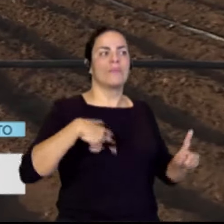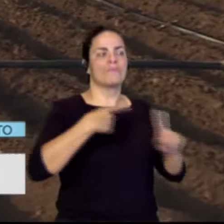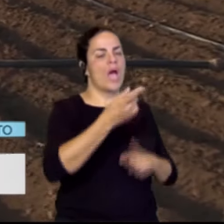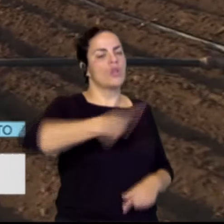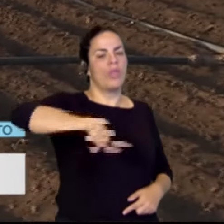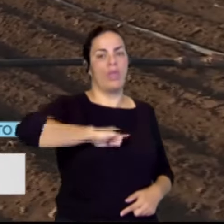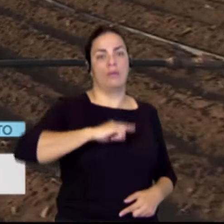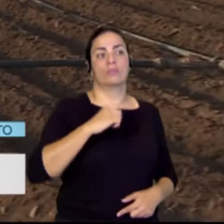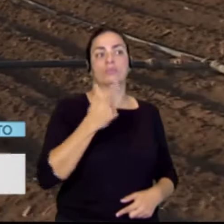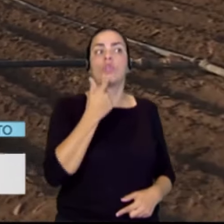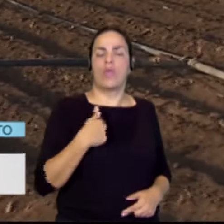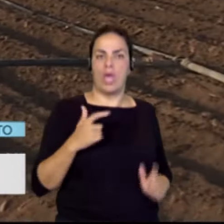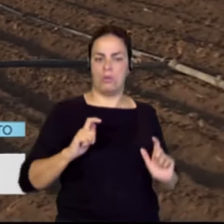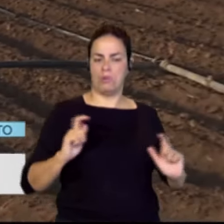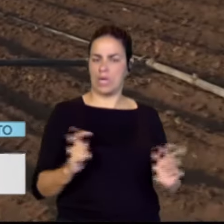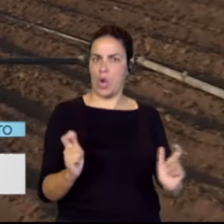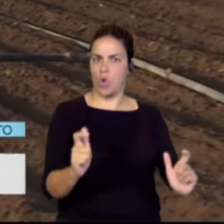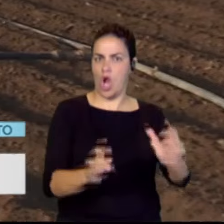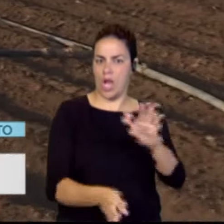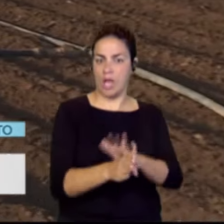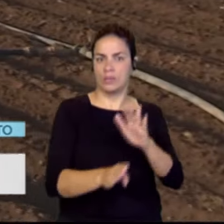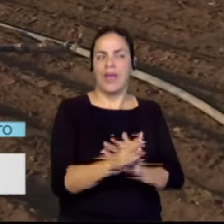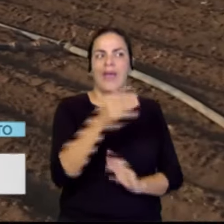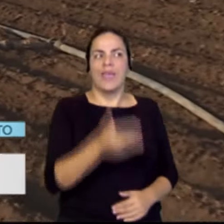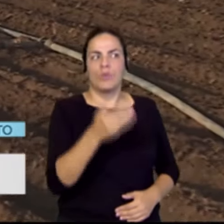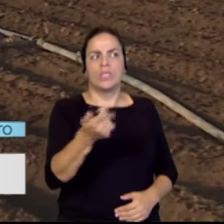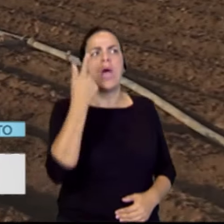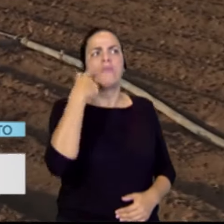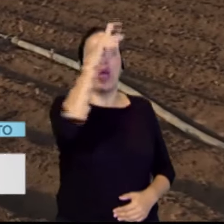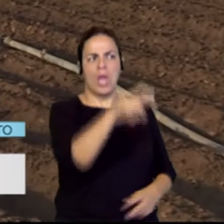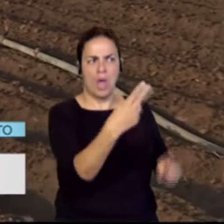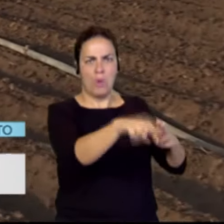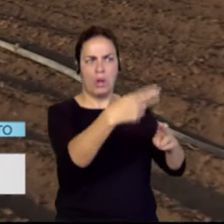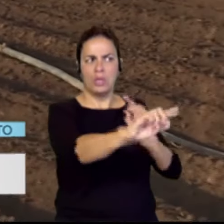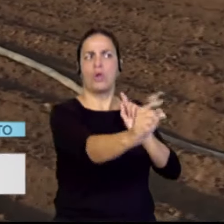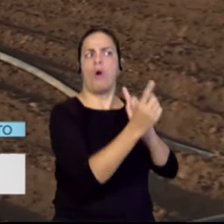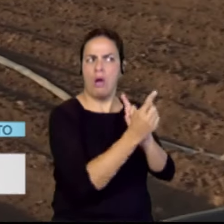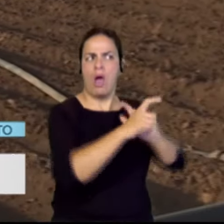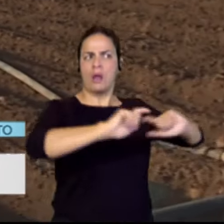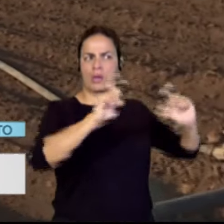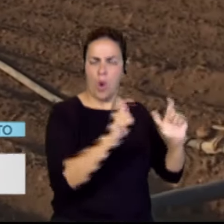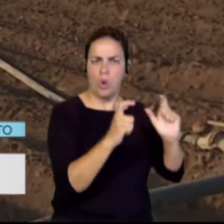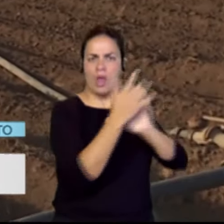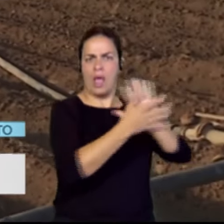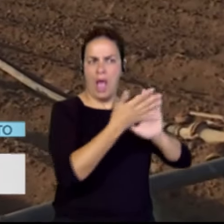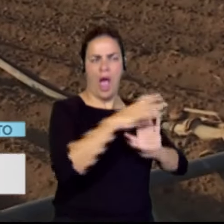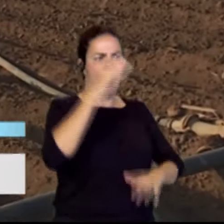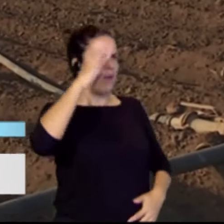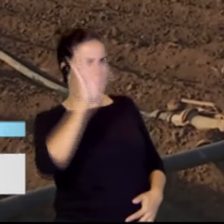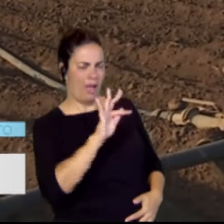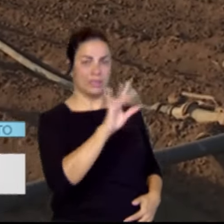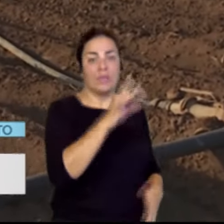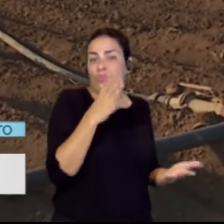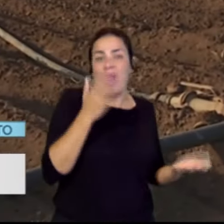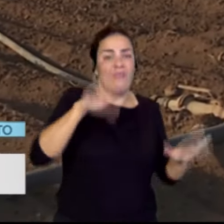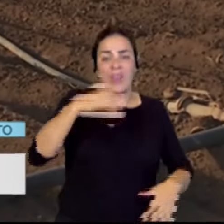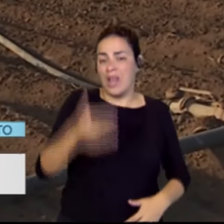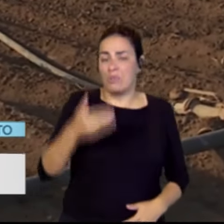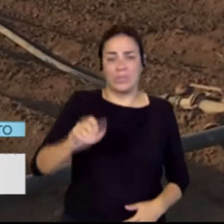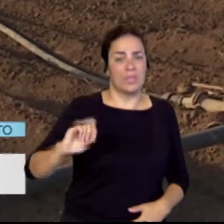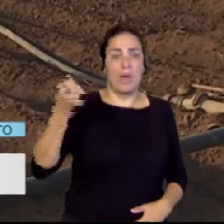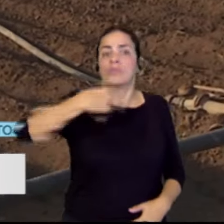loe ver como que el político pues te quiere reunir contigo quiere hablar contigo que es lo más importante Lo único que nosotros pedimos a los políticos es que por